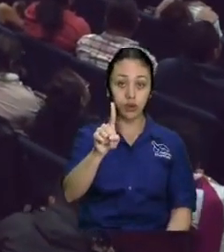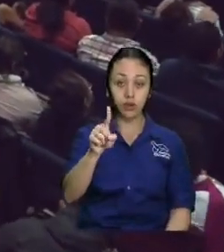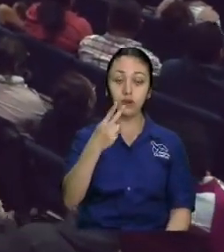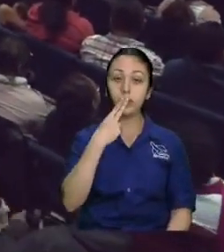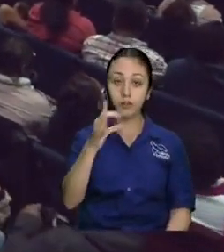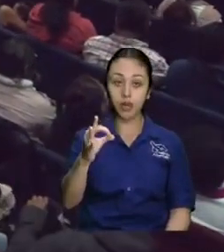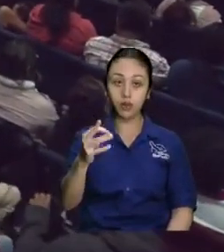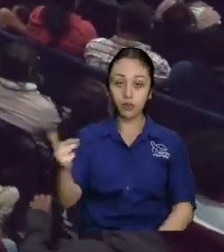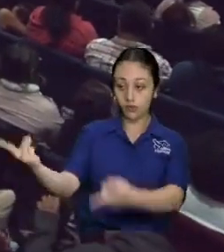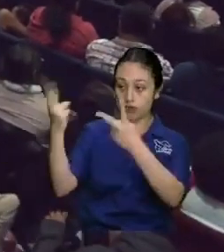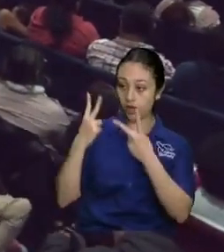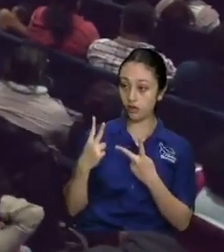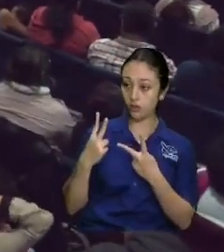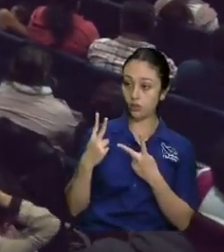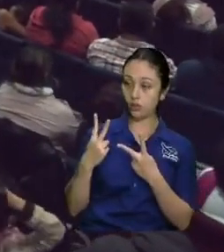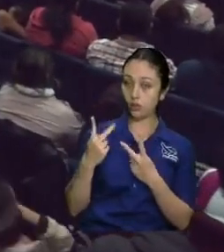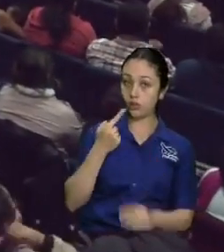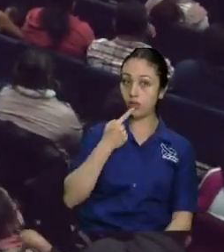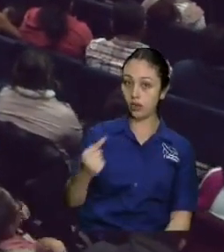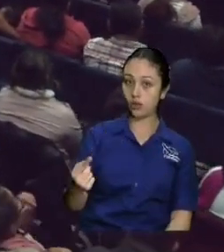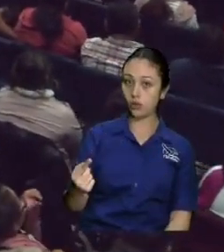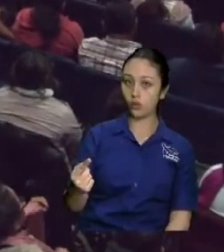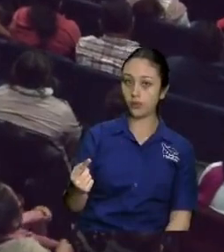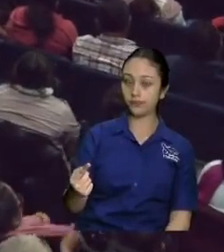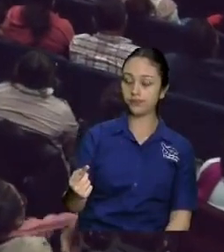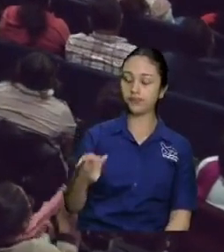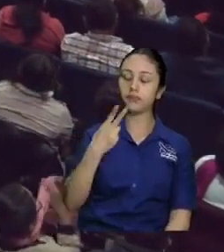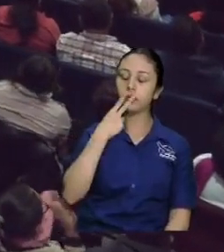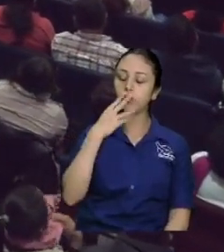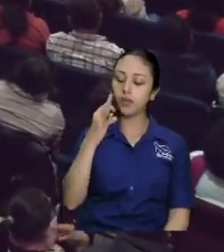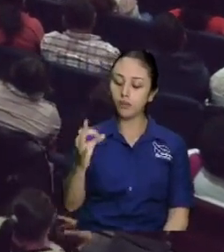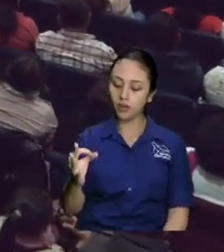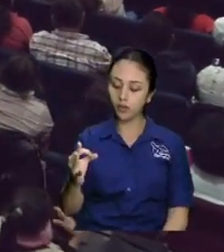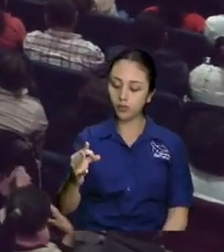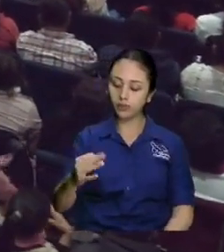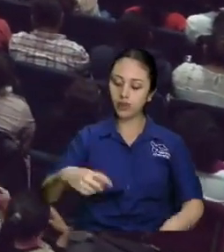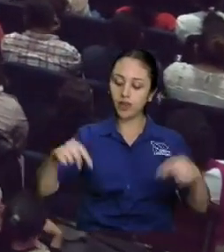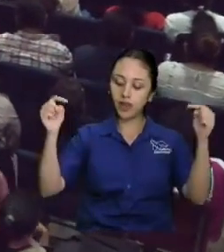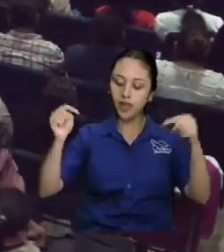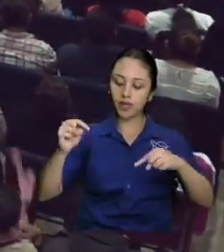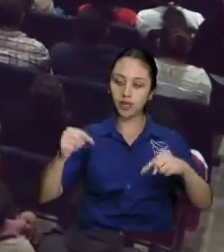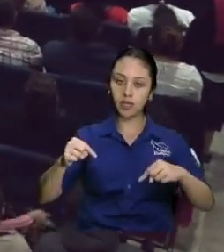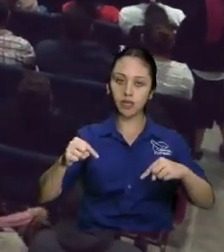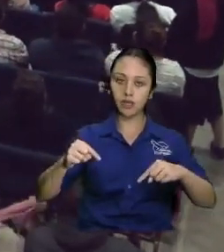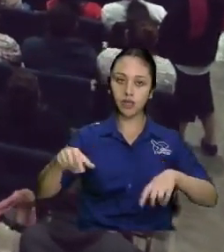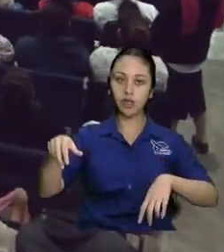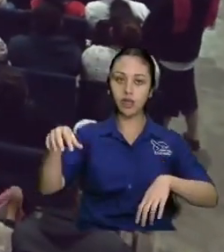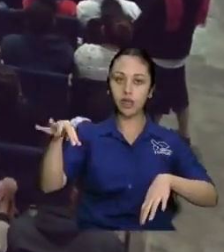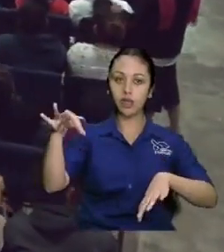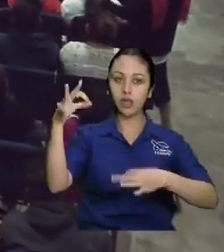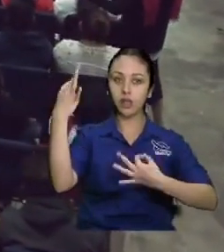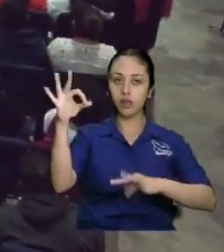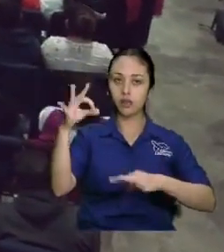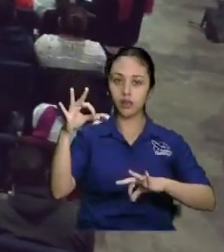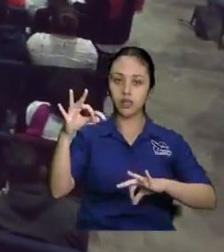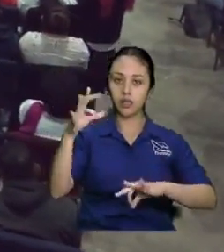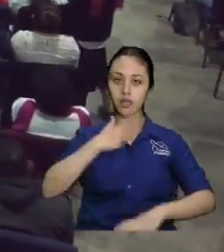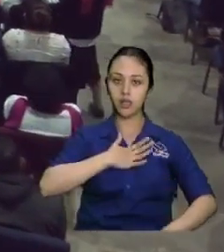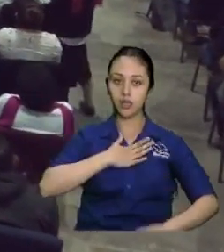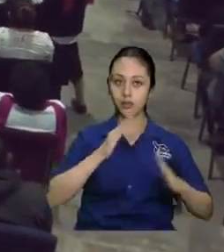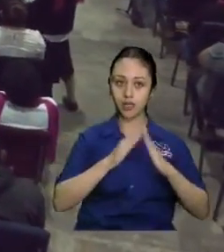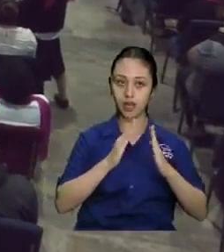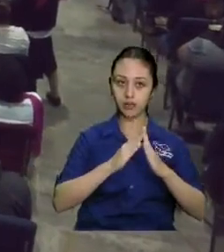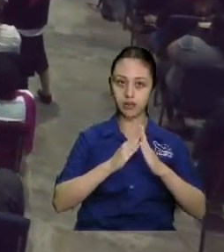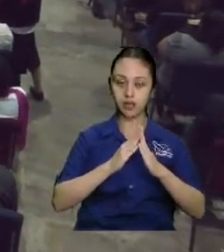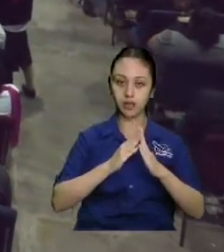y me dijo: hermano, aquí están las escrituras de mi casa, lo voy a ofrendar. Pero a